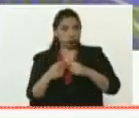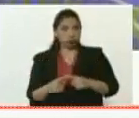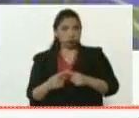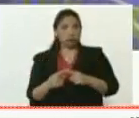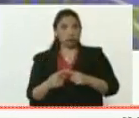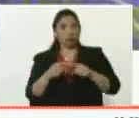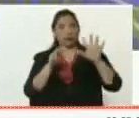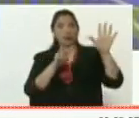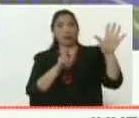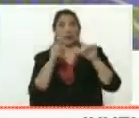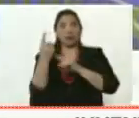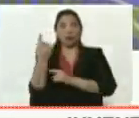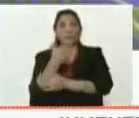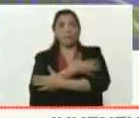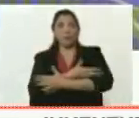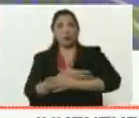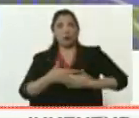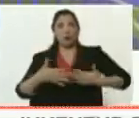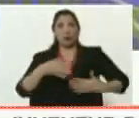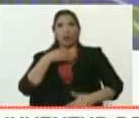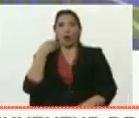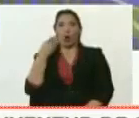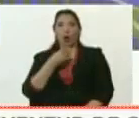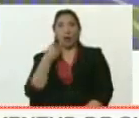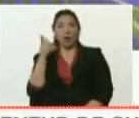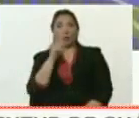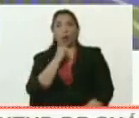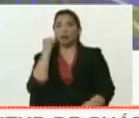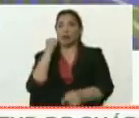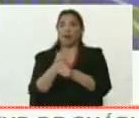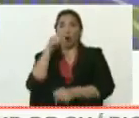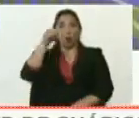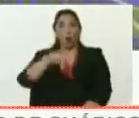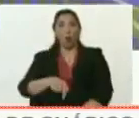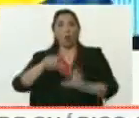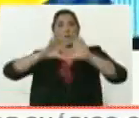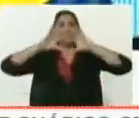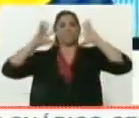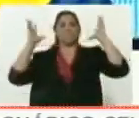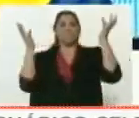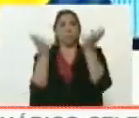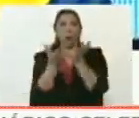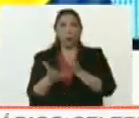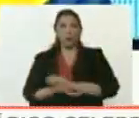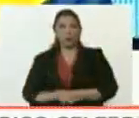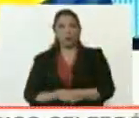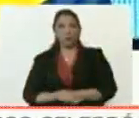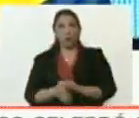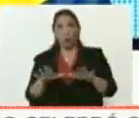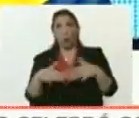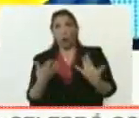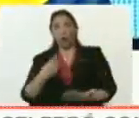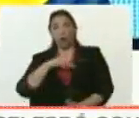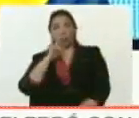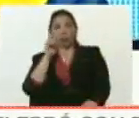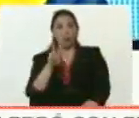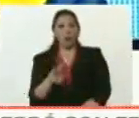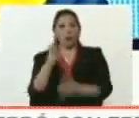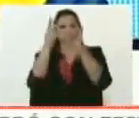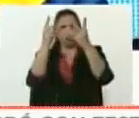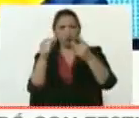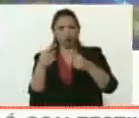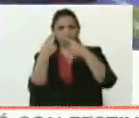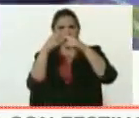71 millones de jóvenes desempleados hoy en todo el mundo. Cuando nosotros vemos las cifras de